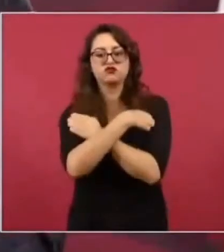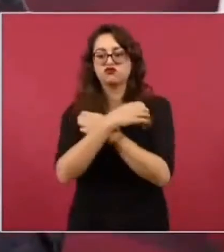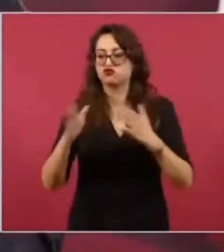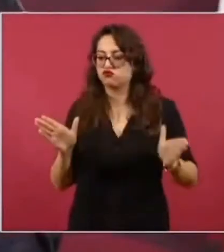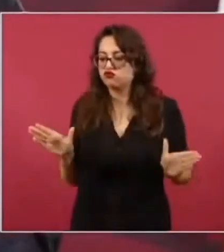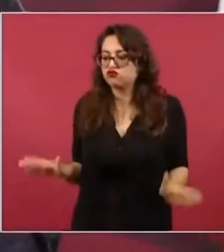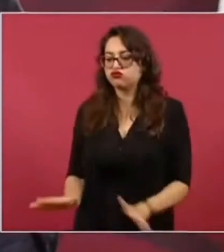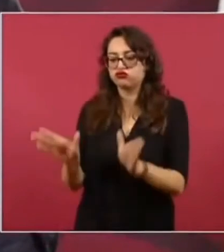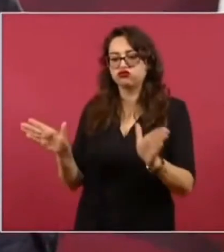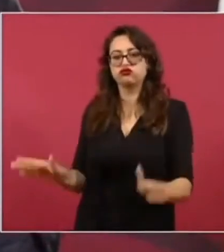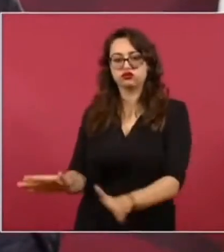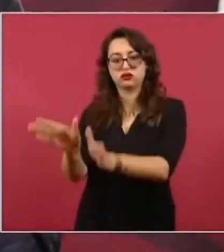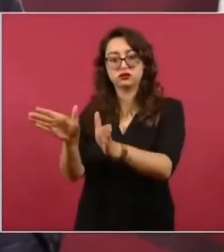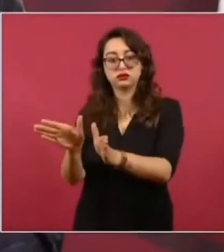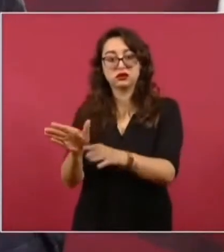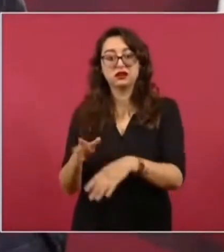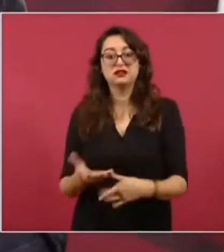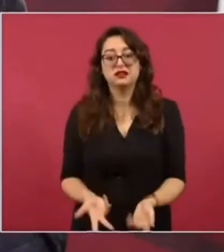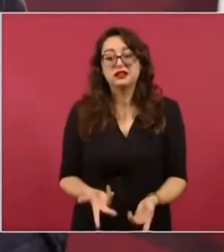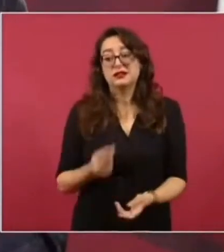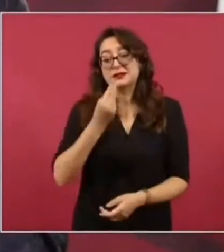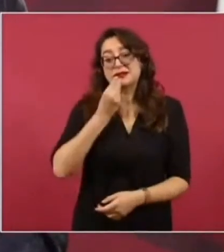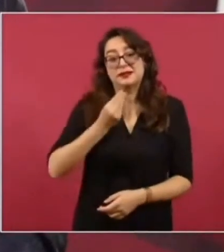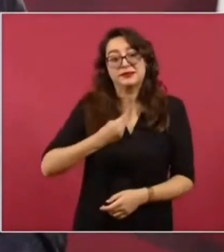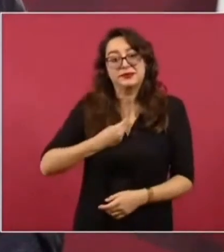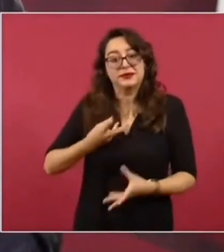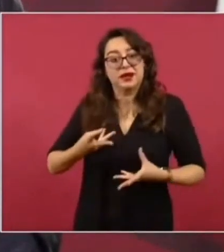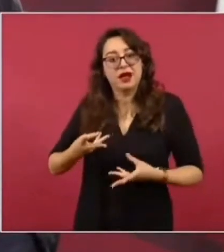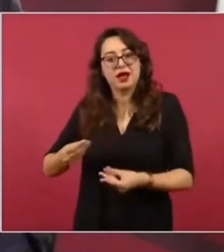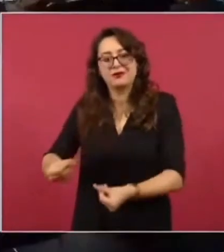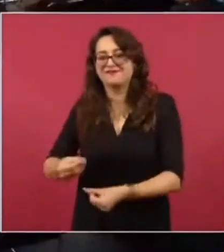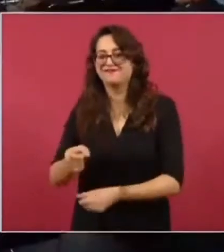No es un gasto, es una inversión.